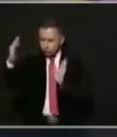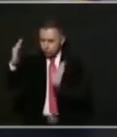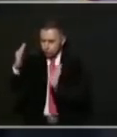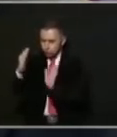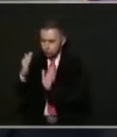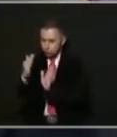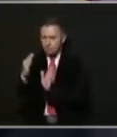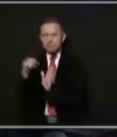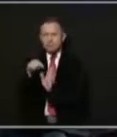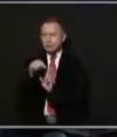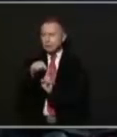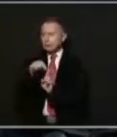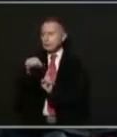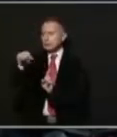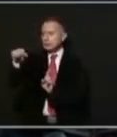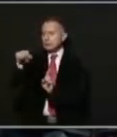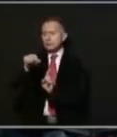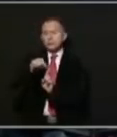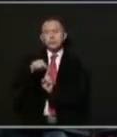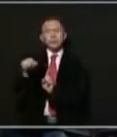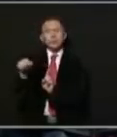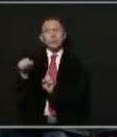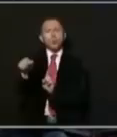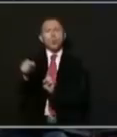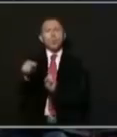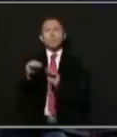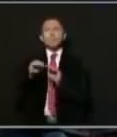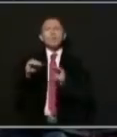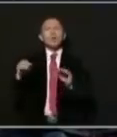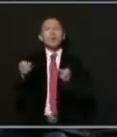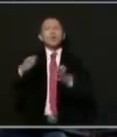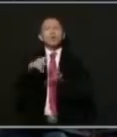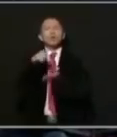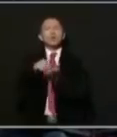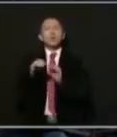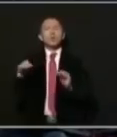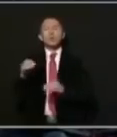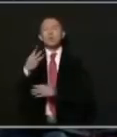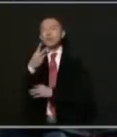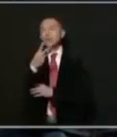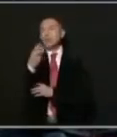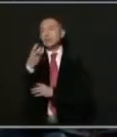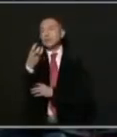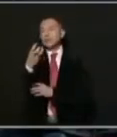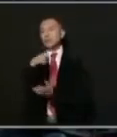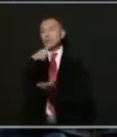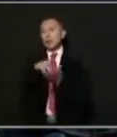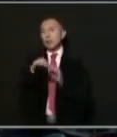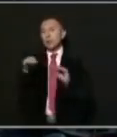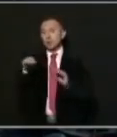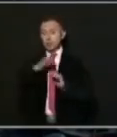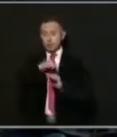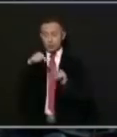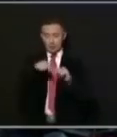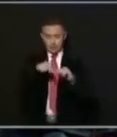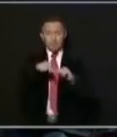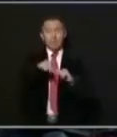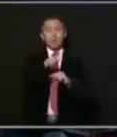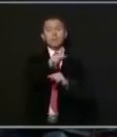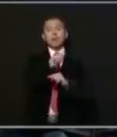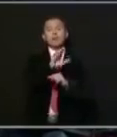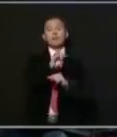hay 300 kilómetros para unir el Pacífico con el Atlántico,